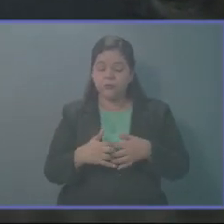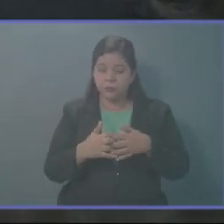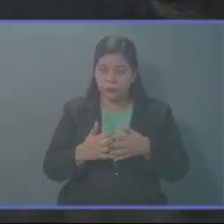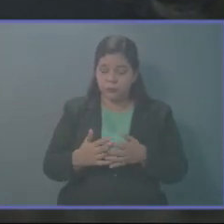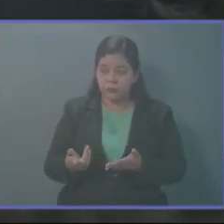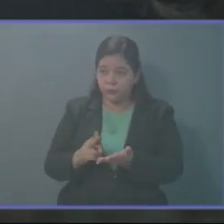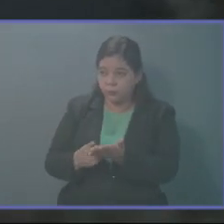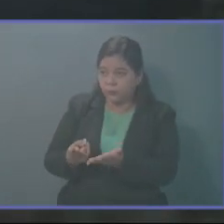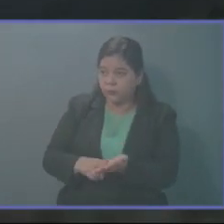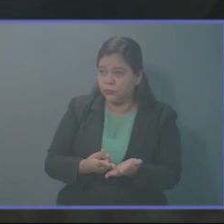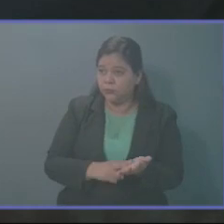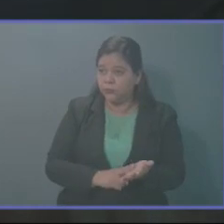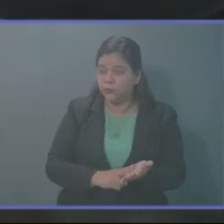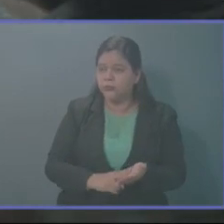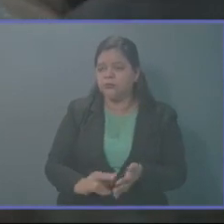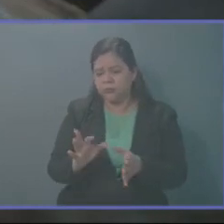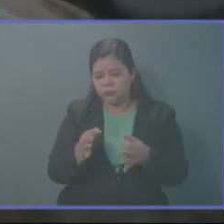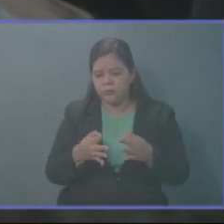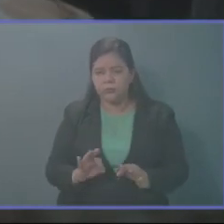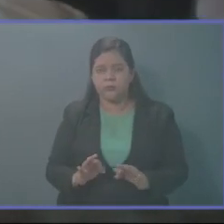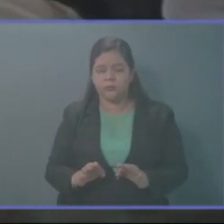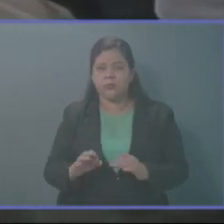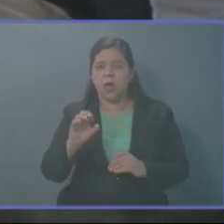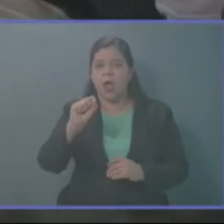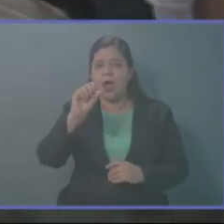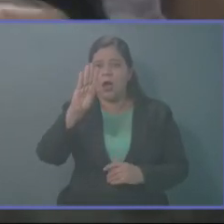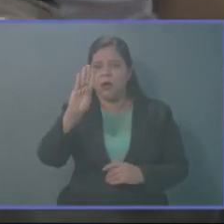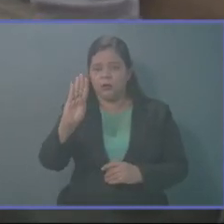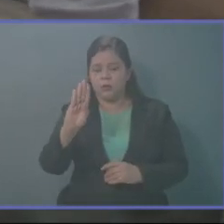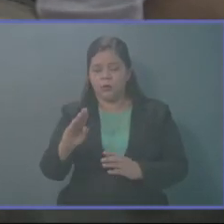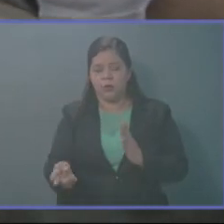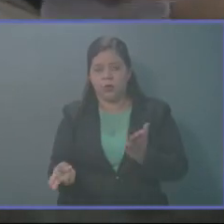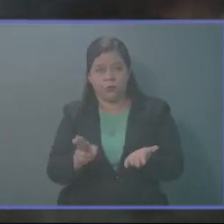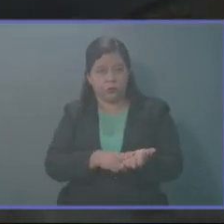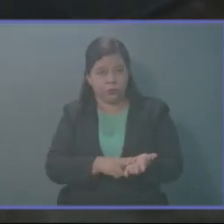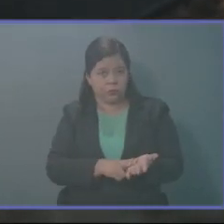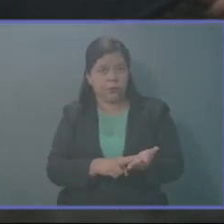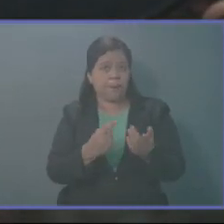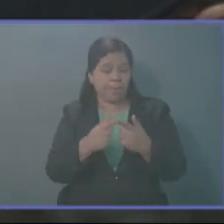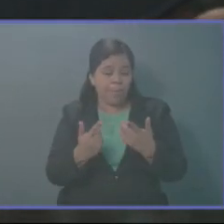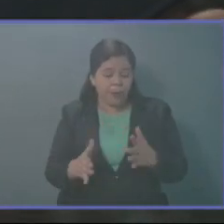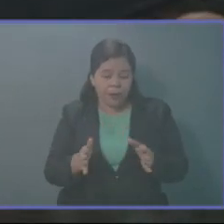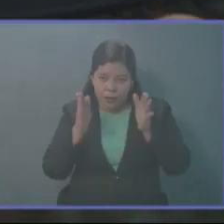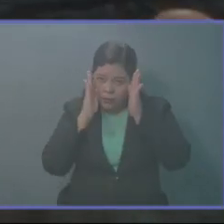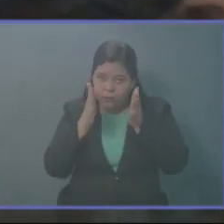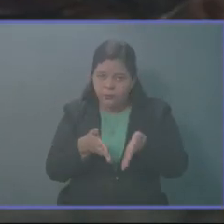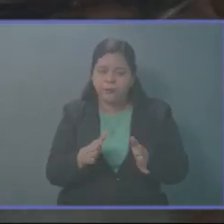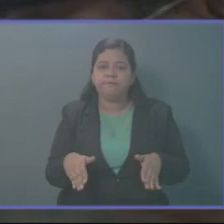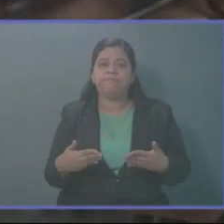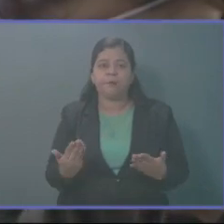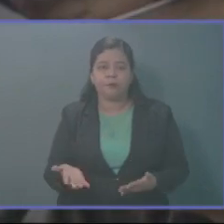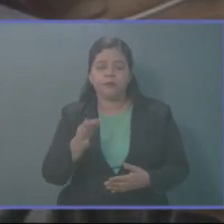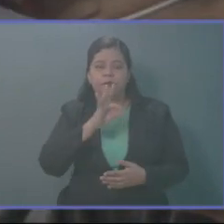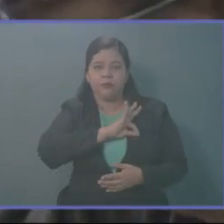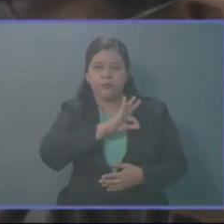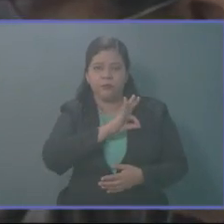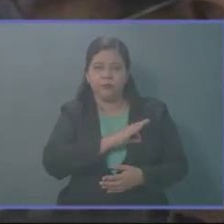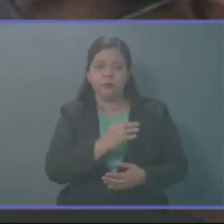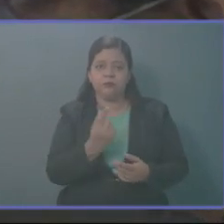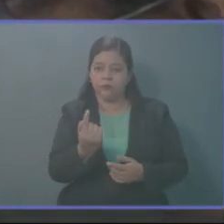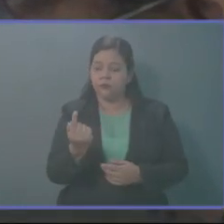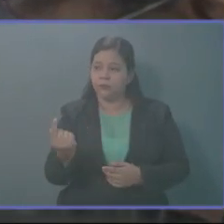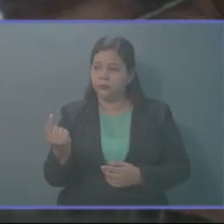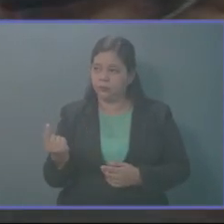su vez pues es una especie de subcontrato que se hace a personal que incluso está orientado a beneficiar a las